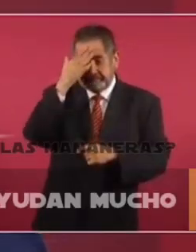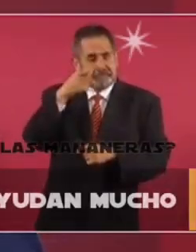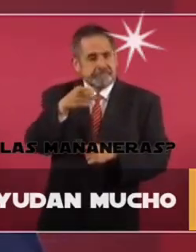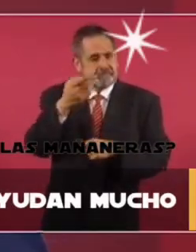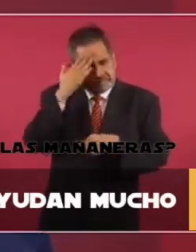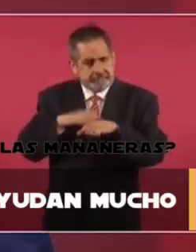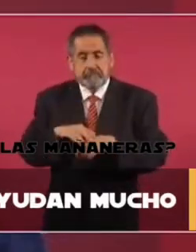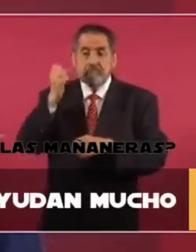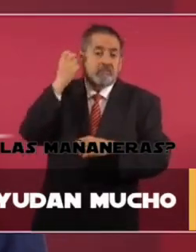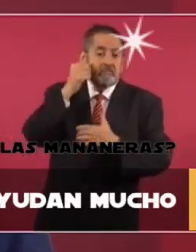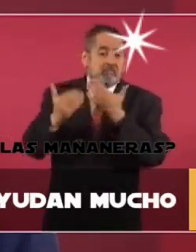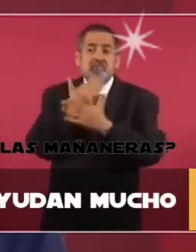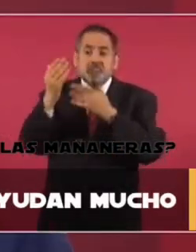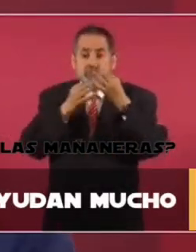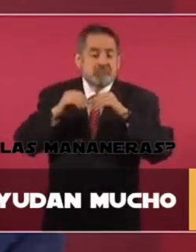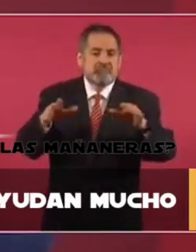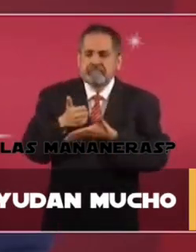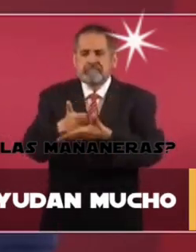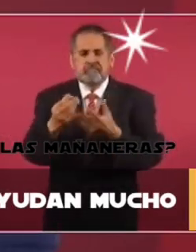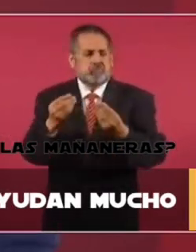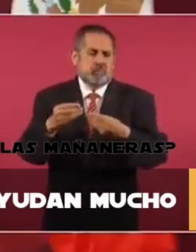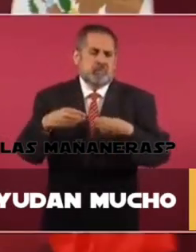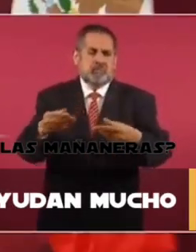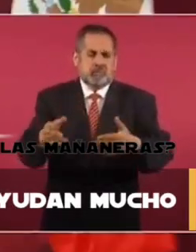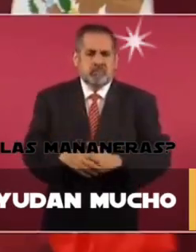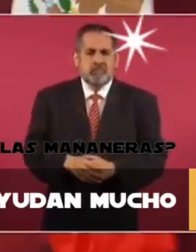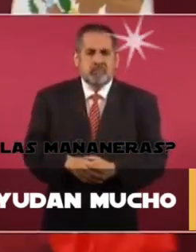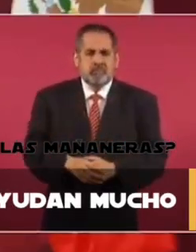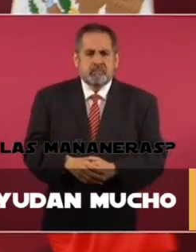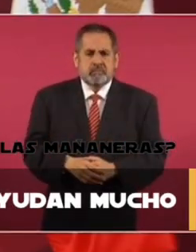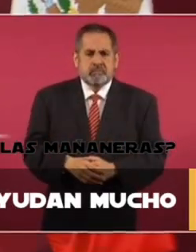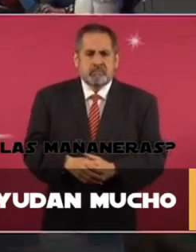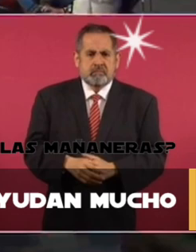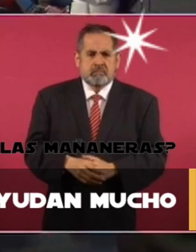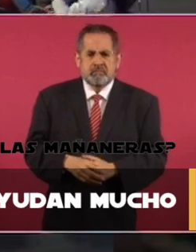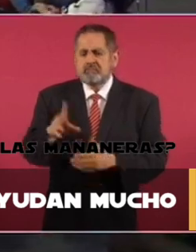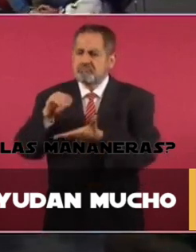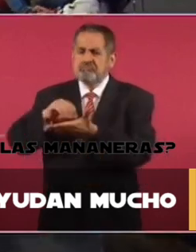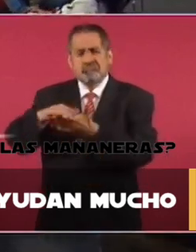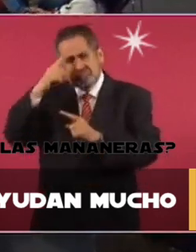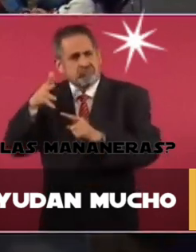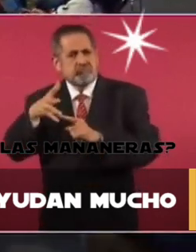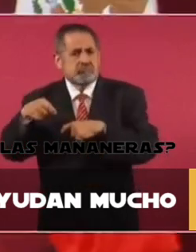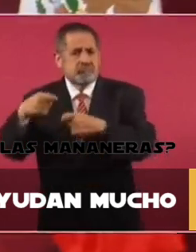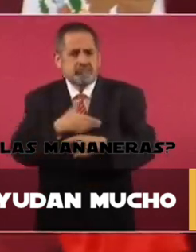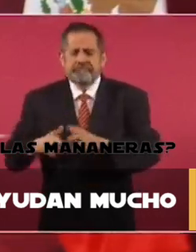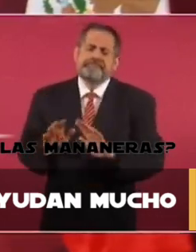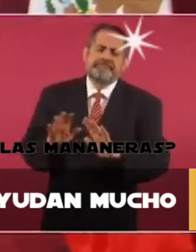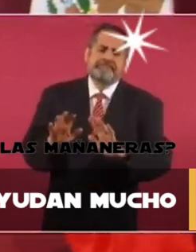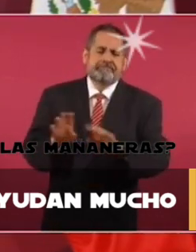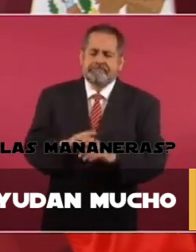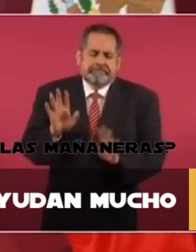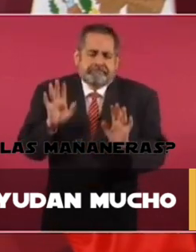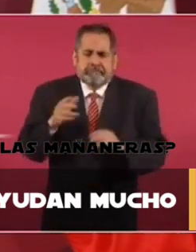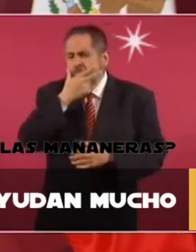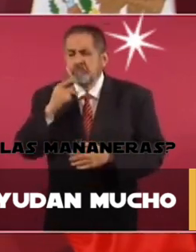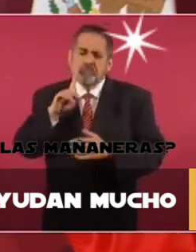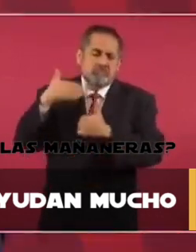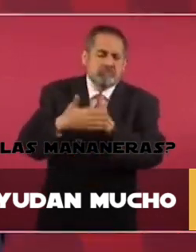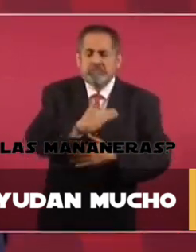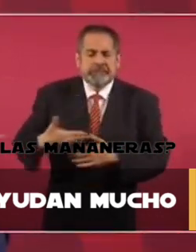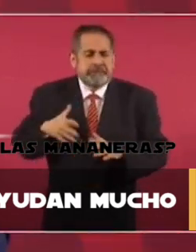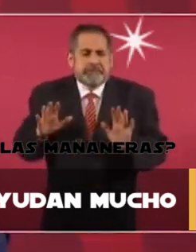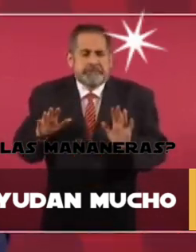Las mañaneras ayudan mucho. Ya nada más ¿Se pueden institucionalizar, presidente? No, porque el que llegue, sea mujer o sea